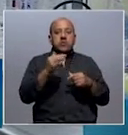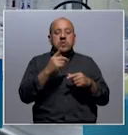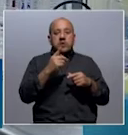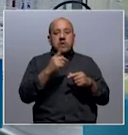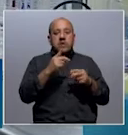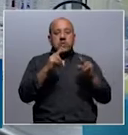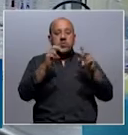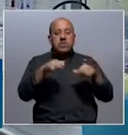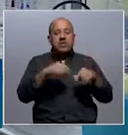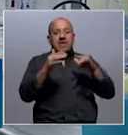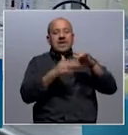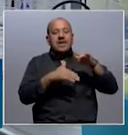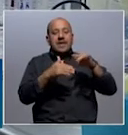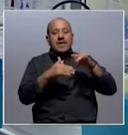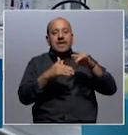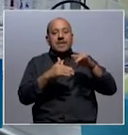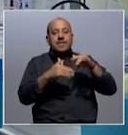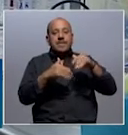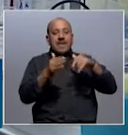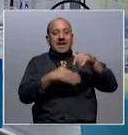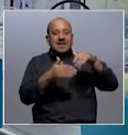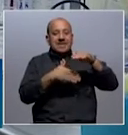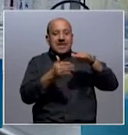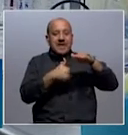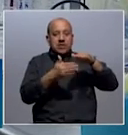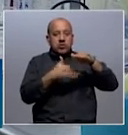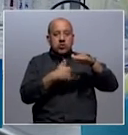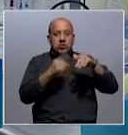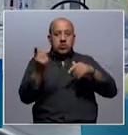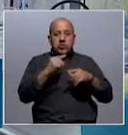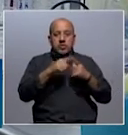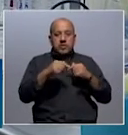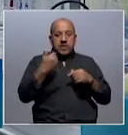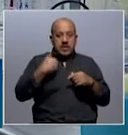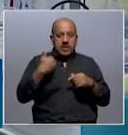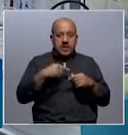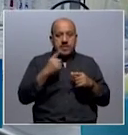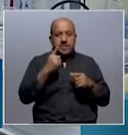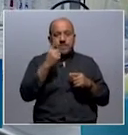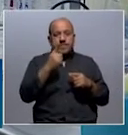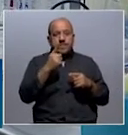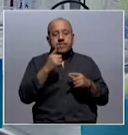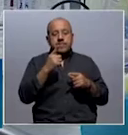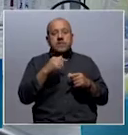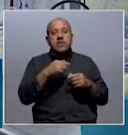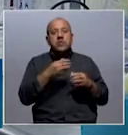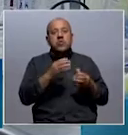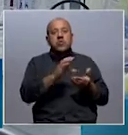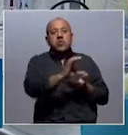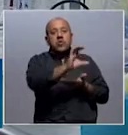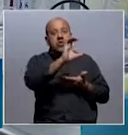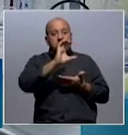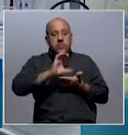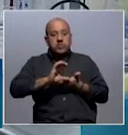que desarrolla que tiene su sede en sunchales santa fe ellos nos dieron un capital semilla que nos